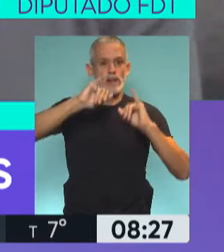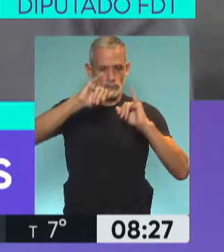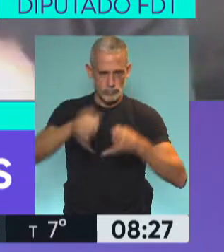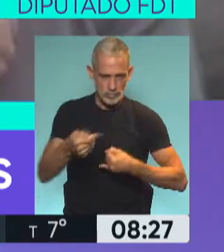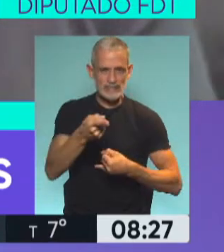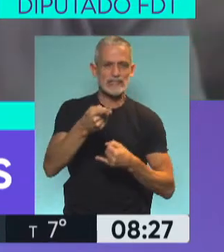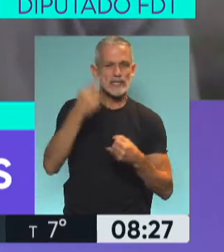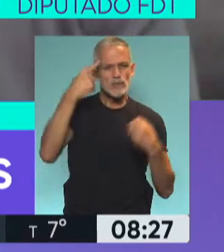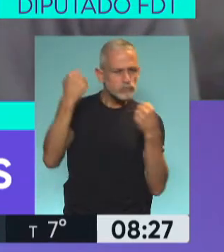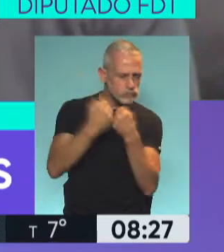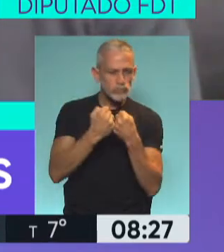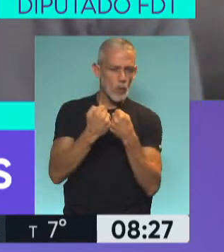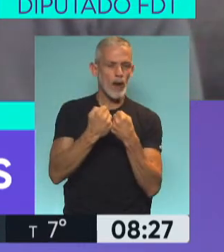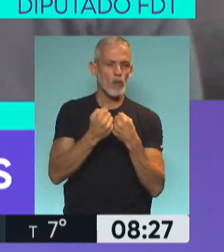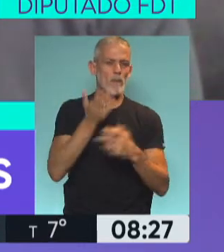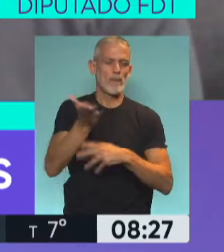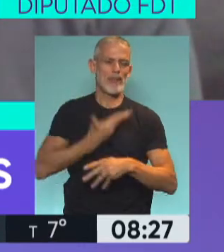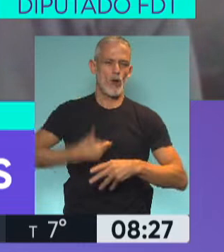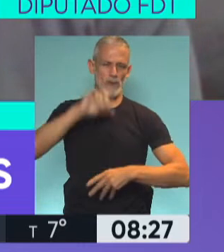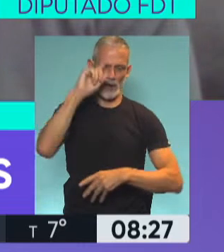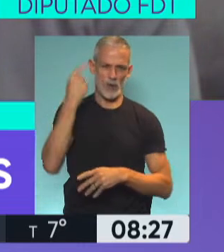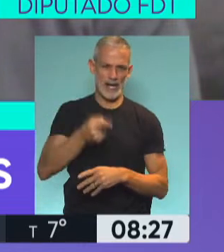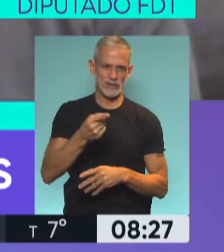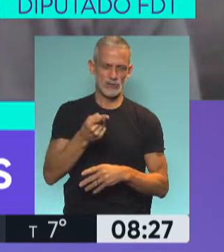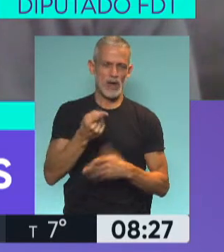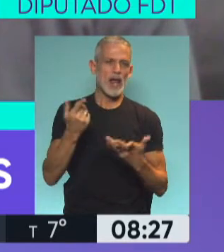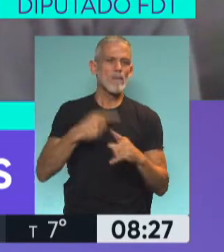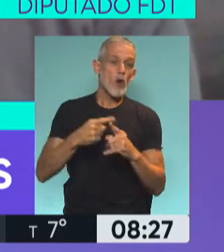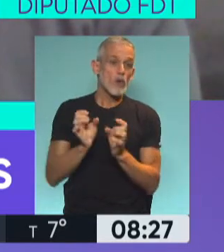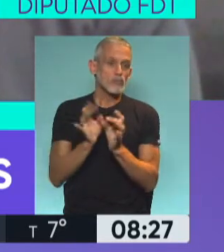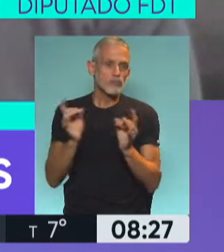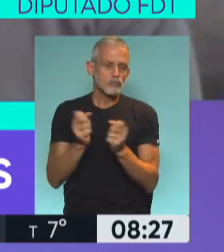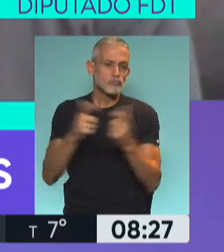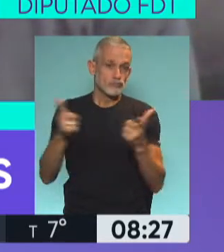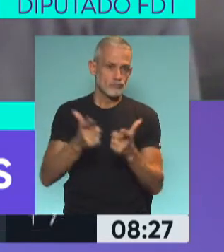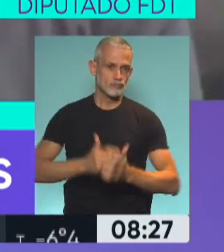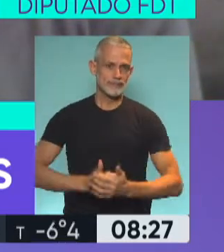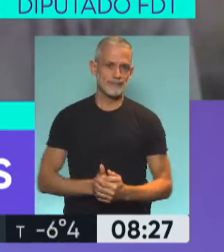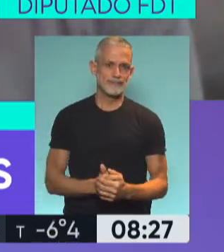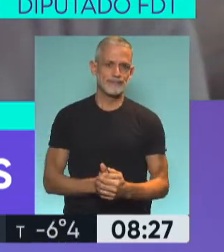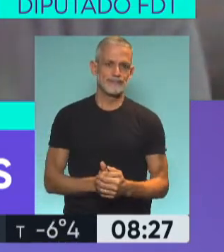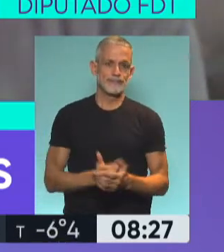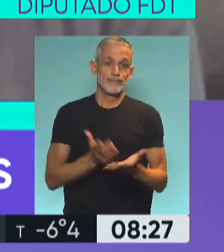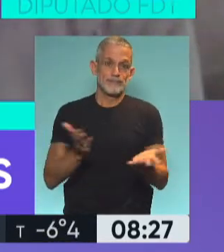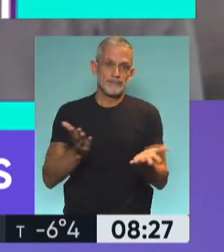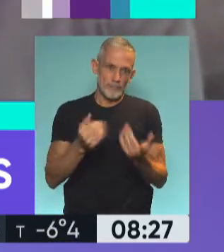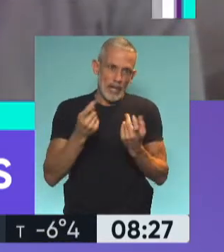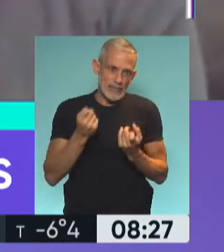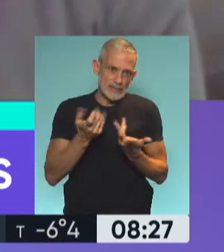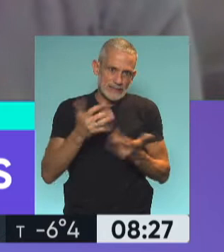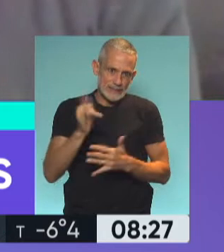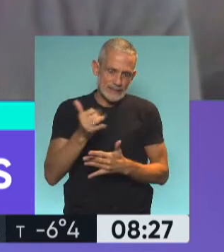adopta en coincidencia con lo pedido por el Gobierno Nacional debido a la cantidad de contagios? Bueno, como necesarias,